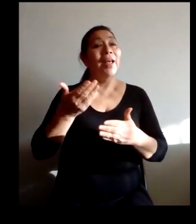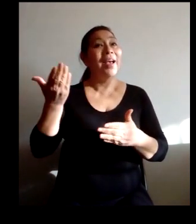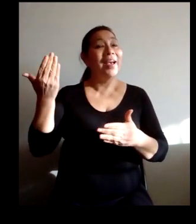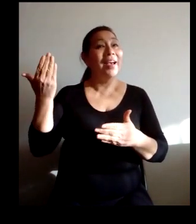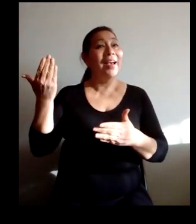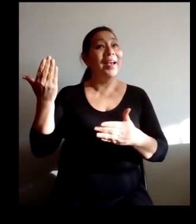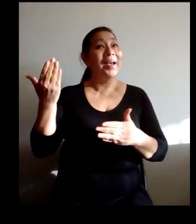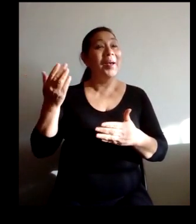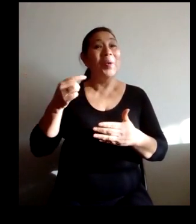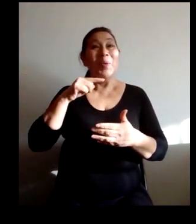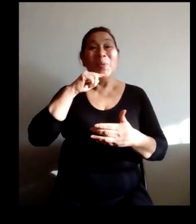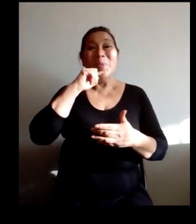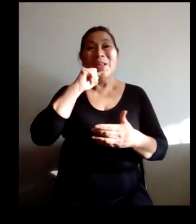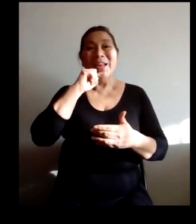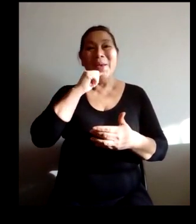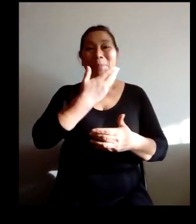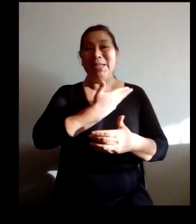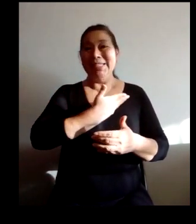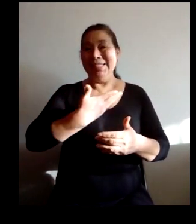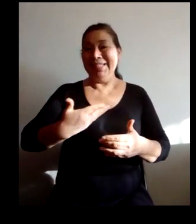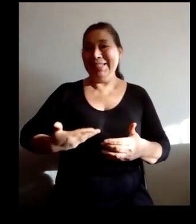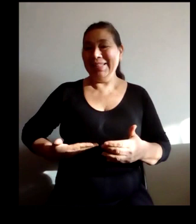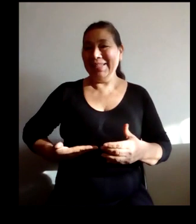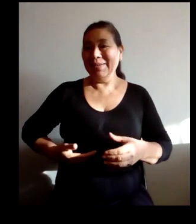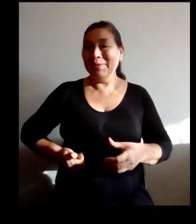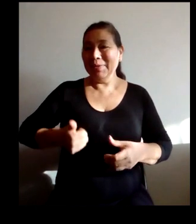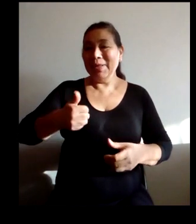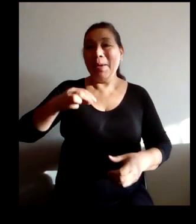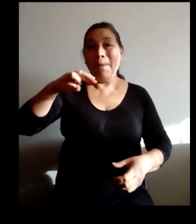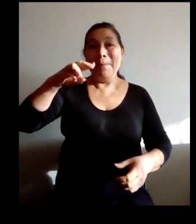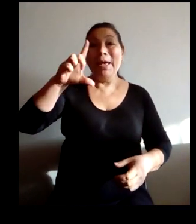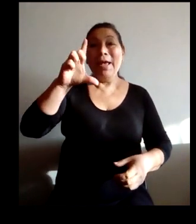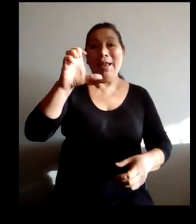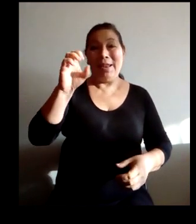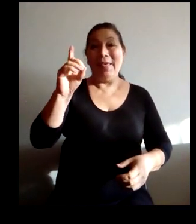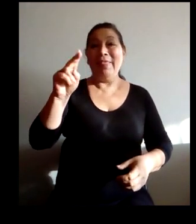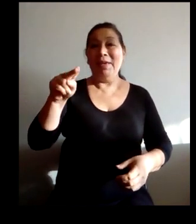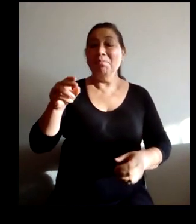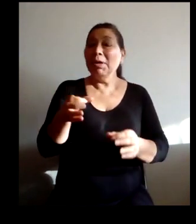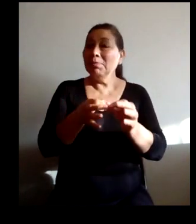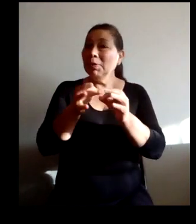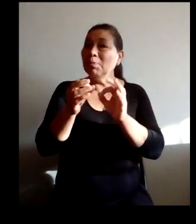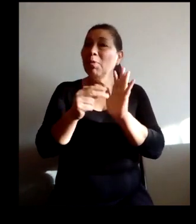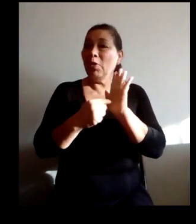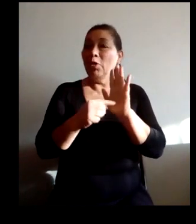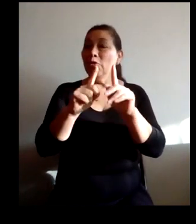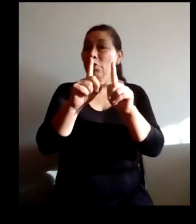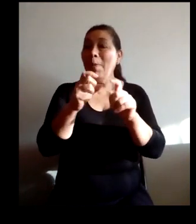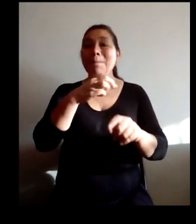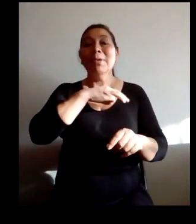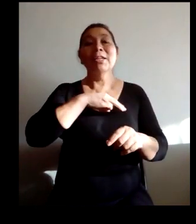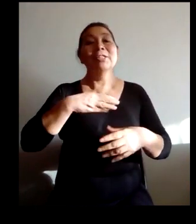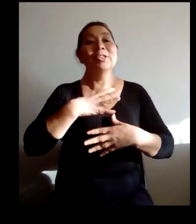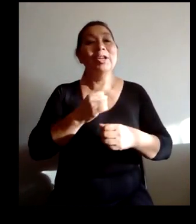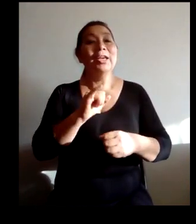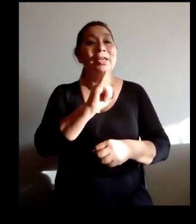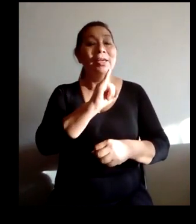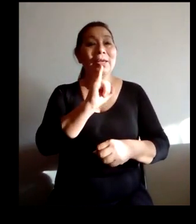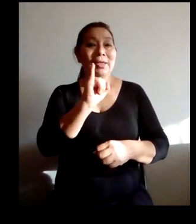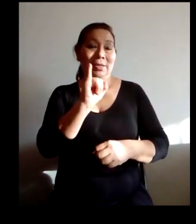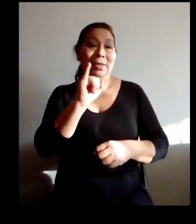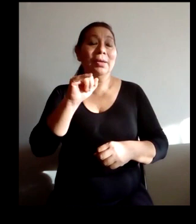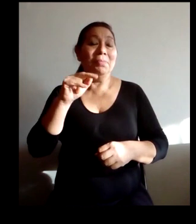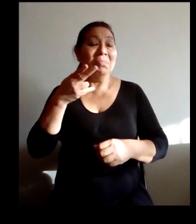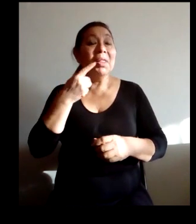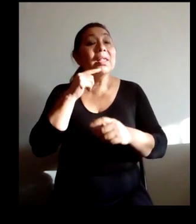hiciera la magistrada Marinela Ledesma, ¿no? En la pregunta 2, nosotros específicamente al Ministerio de Salud, al